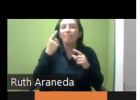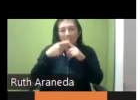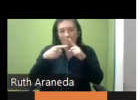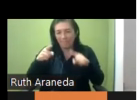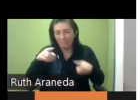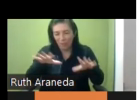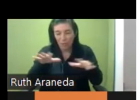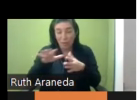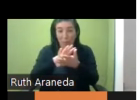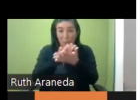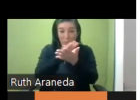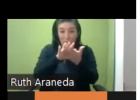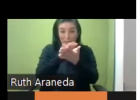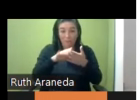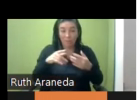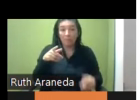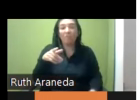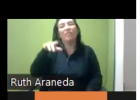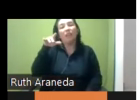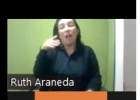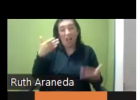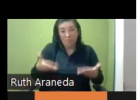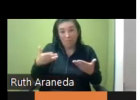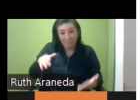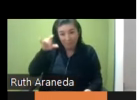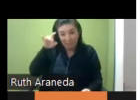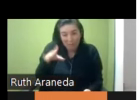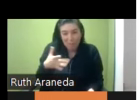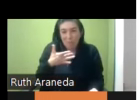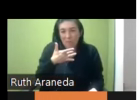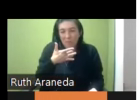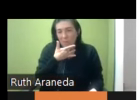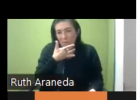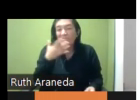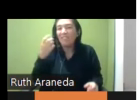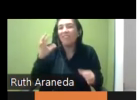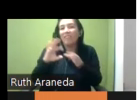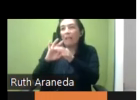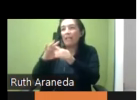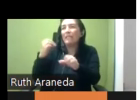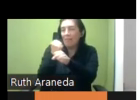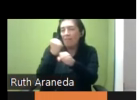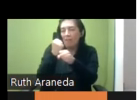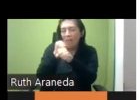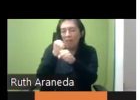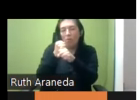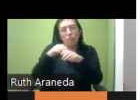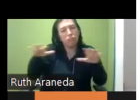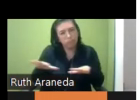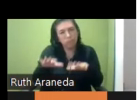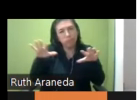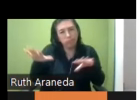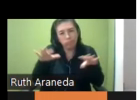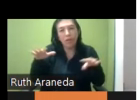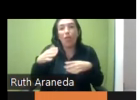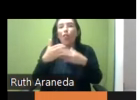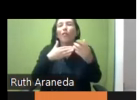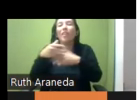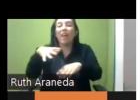como por ejemplo, ya sabemos, ¿no? Gracias al trabajo sostenido que se ha hecho en